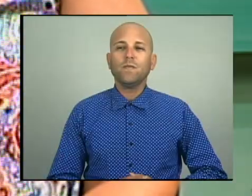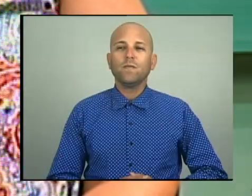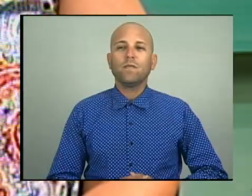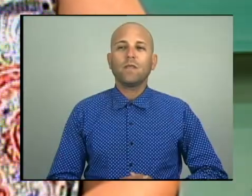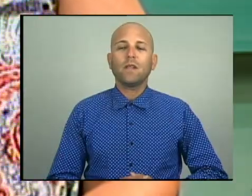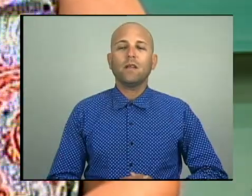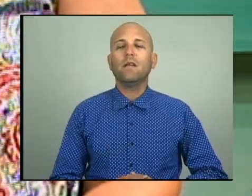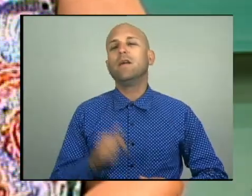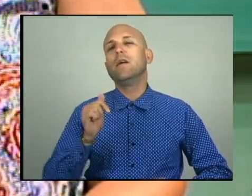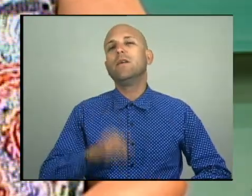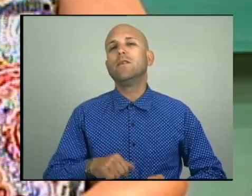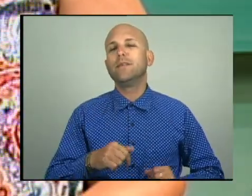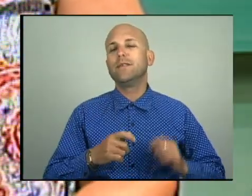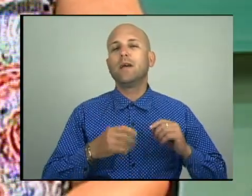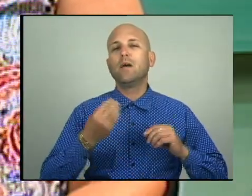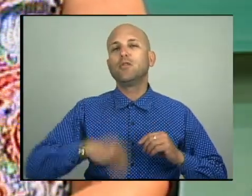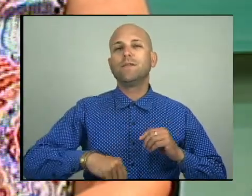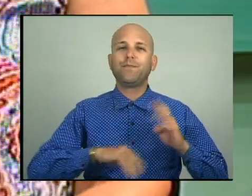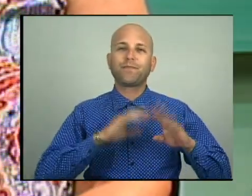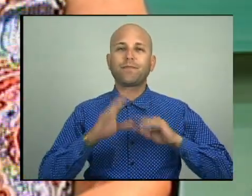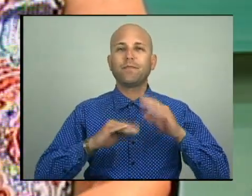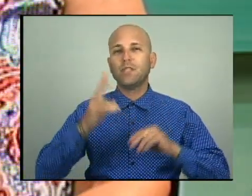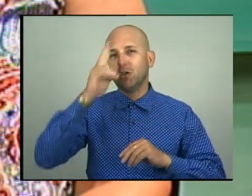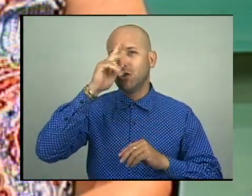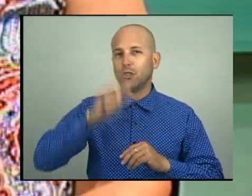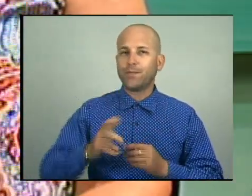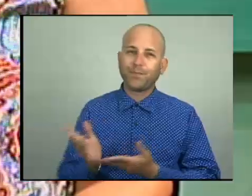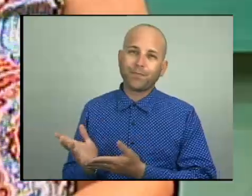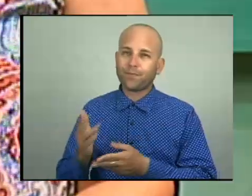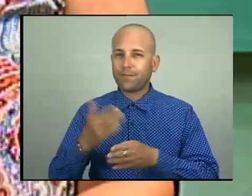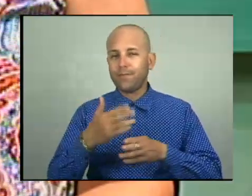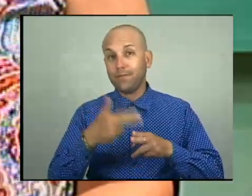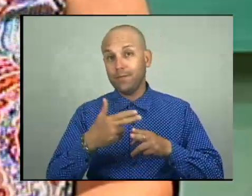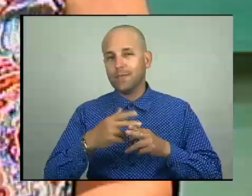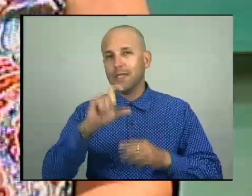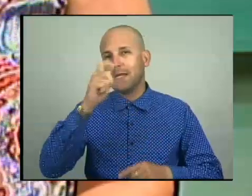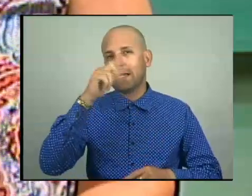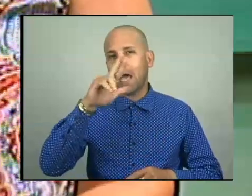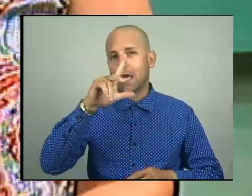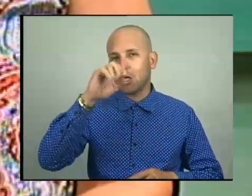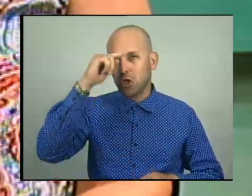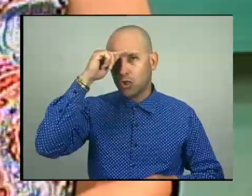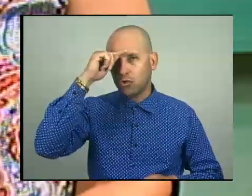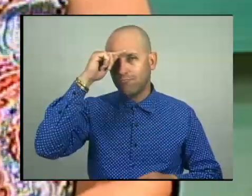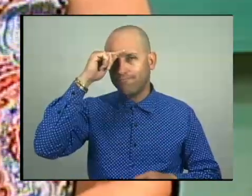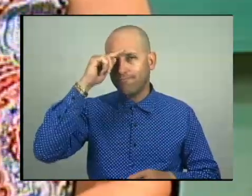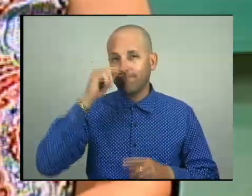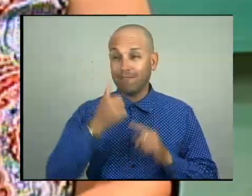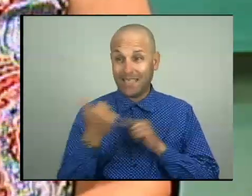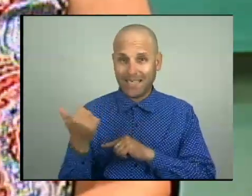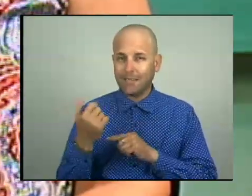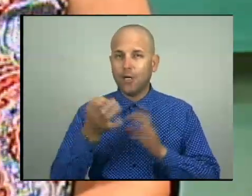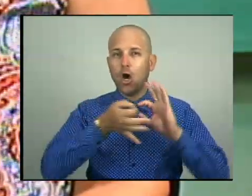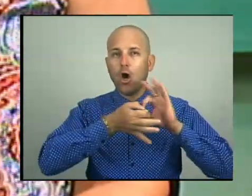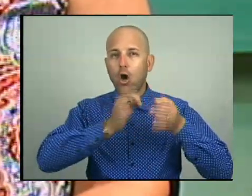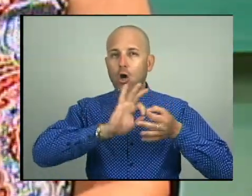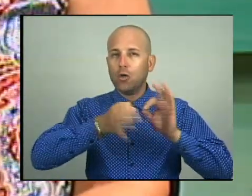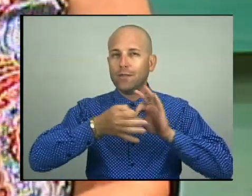Y comparto la emisión con el doctor Carlos Manuel Oliva Céspedes, quien es el coordinador de la